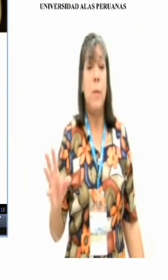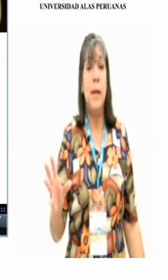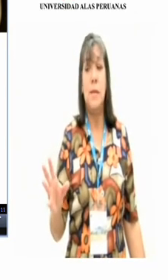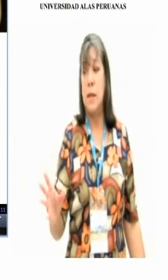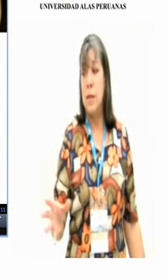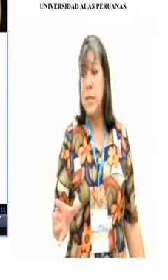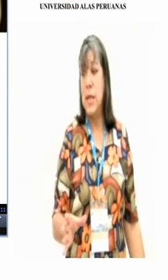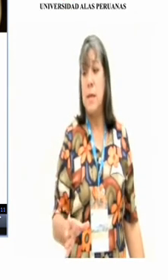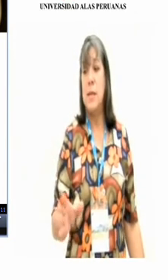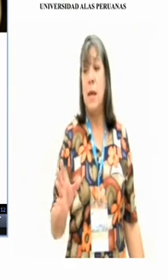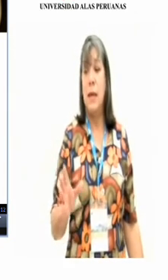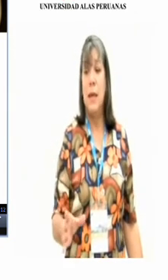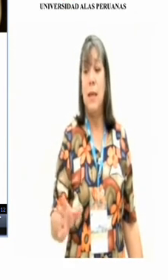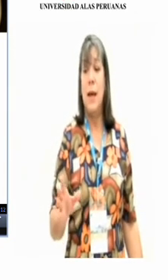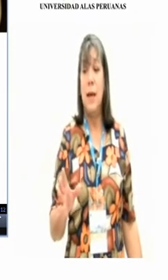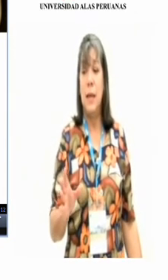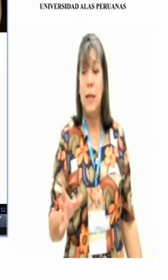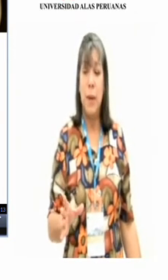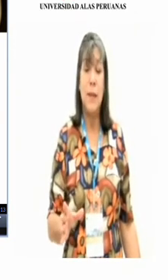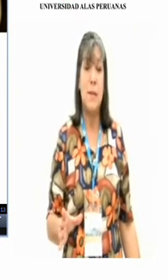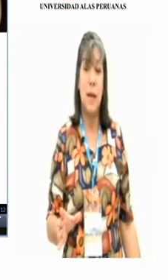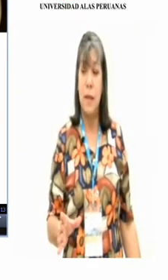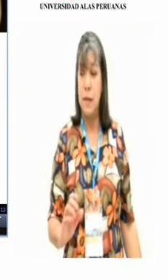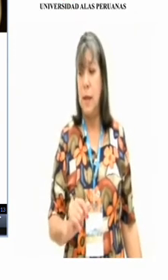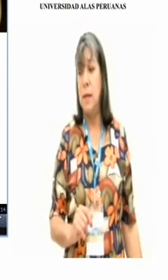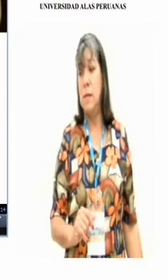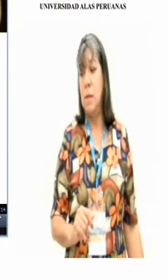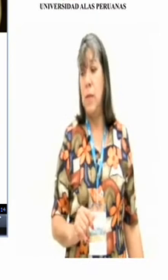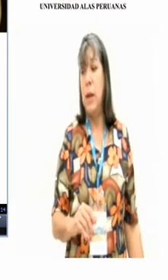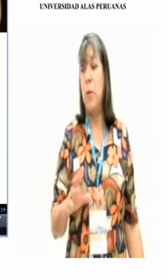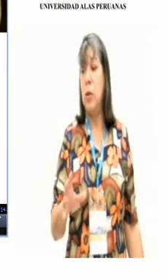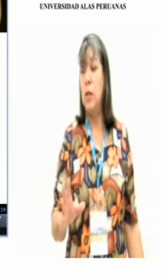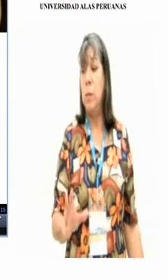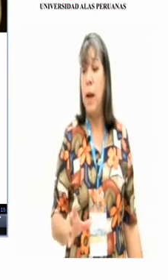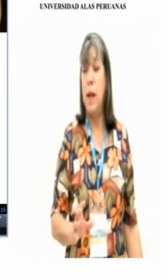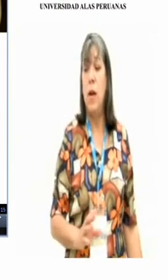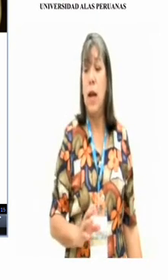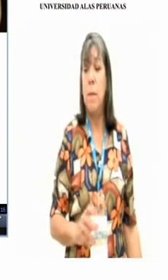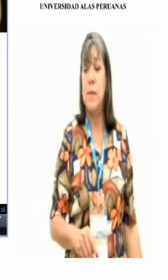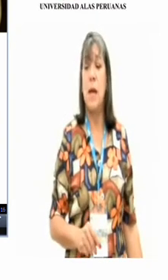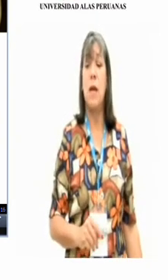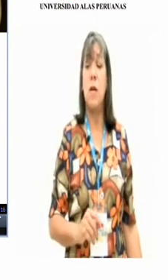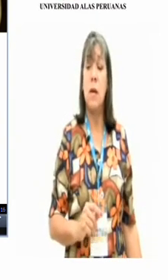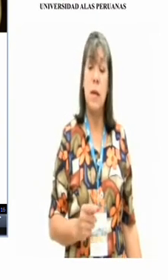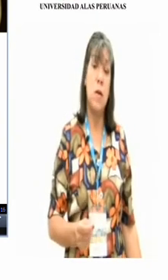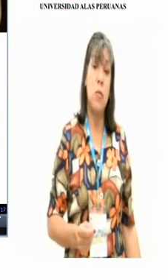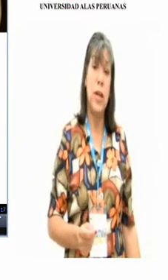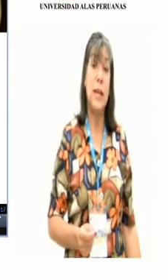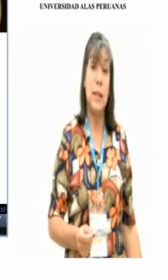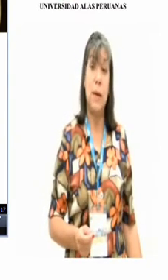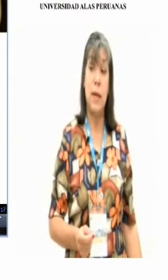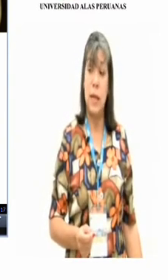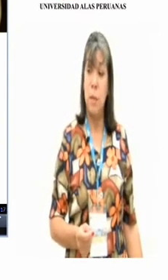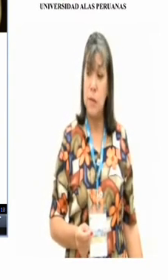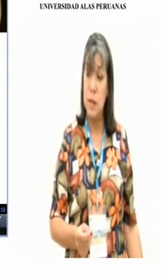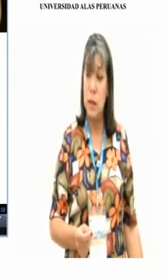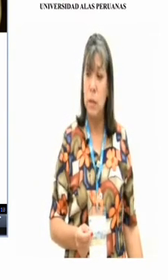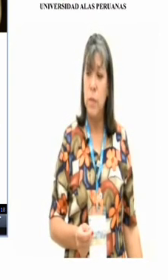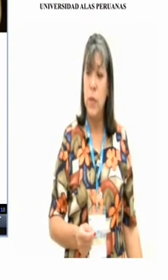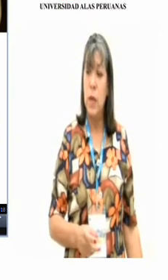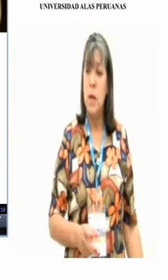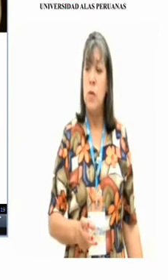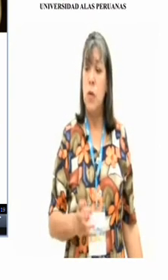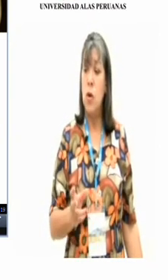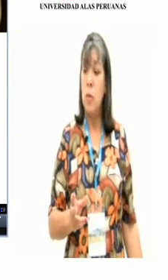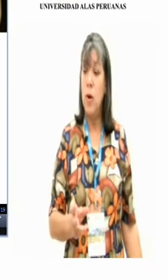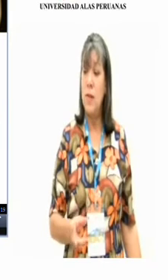desarrollan distintas experiencias de enseñanza y de aprendizaje a distancia, explotando para ello las capacidades comunicativas que ellas